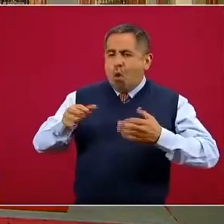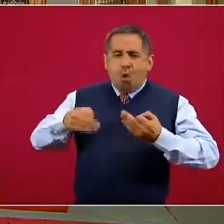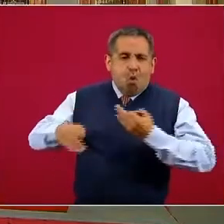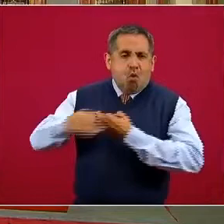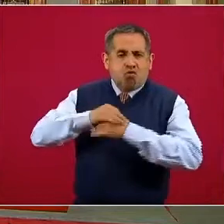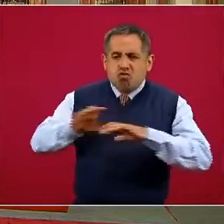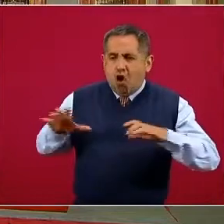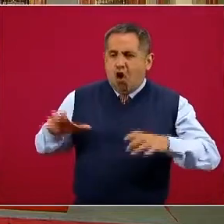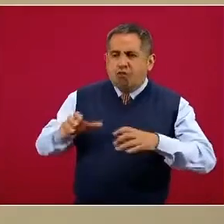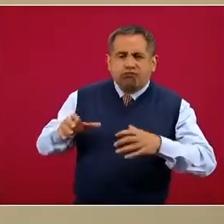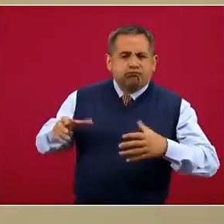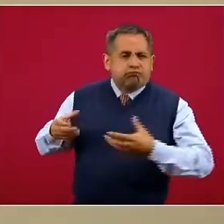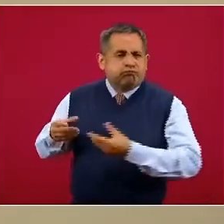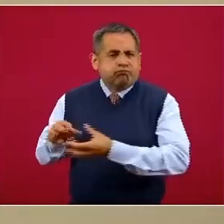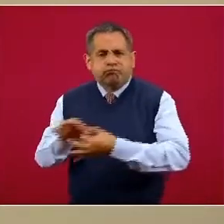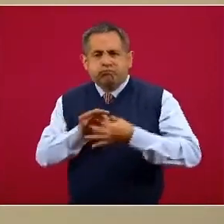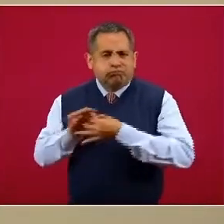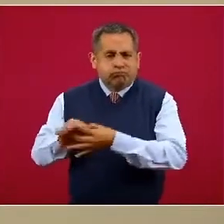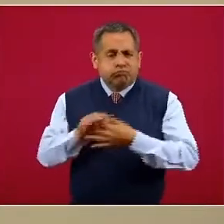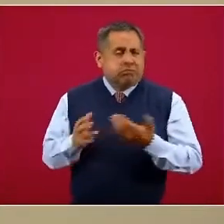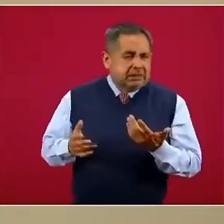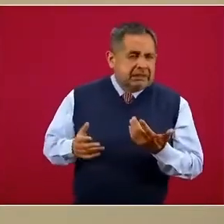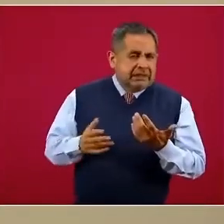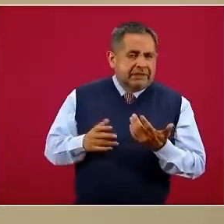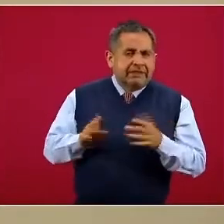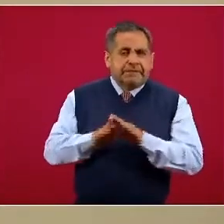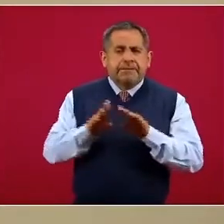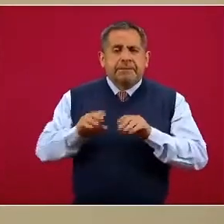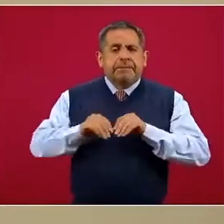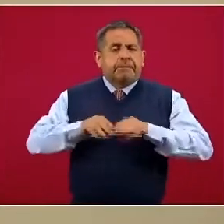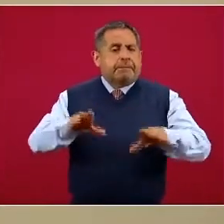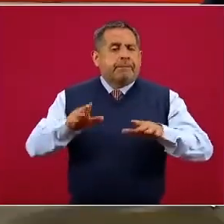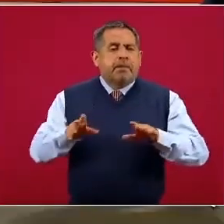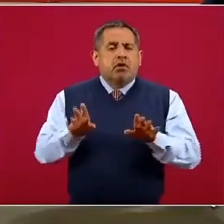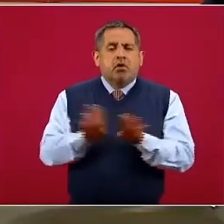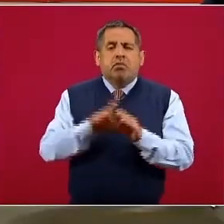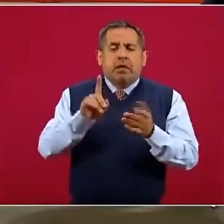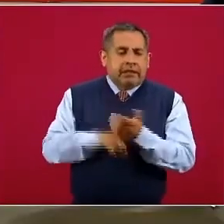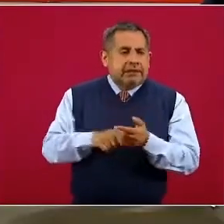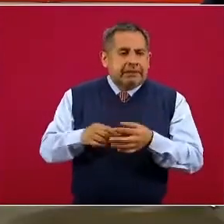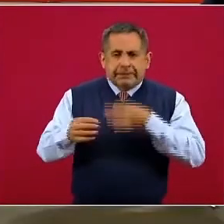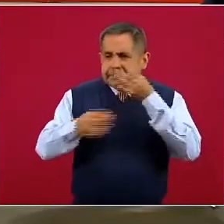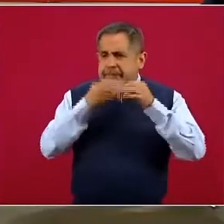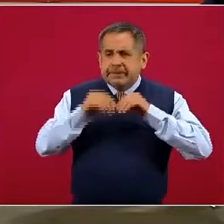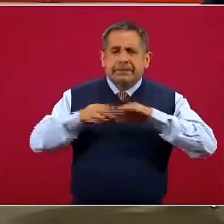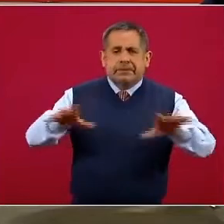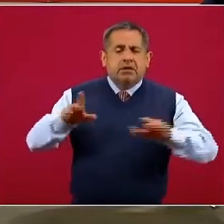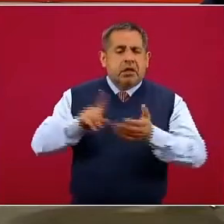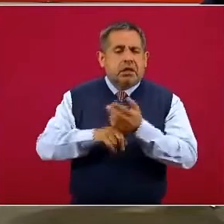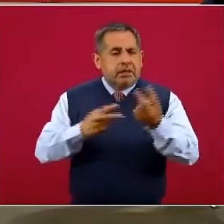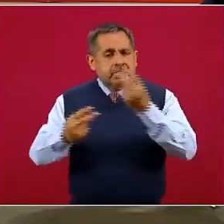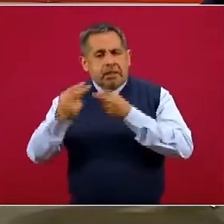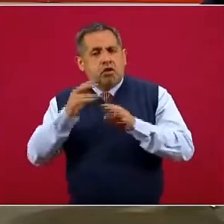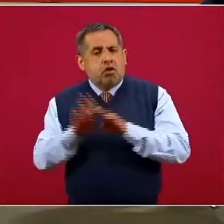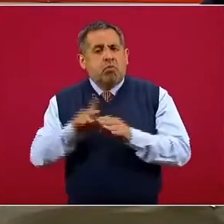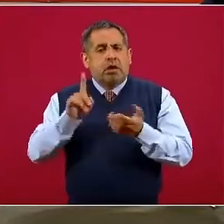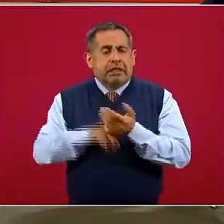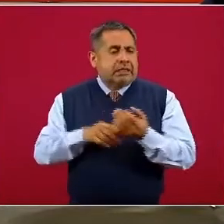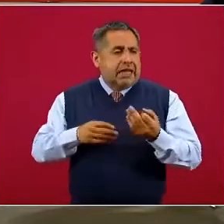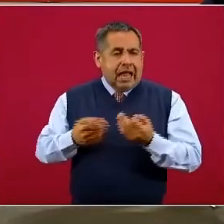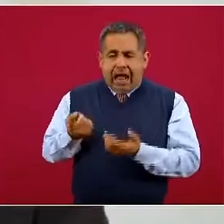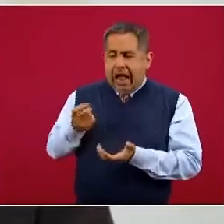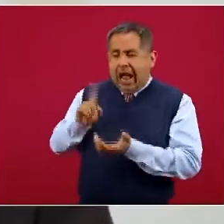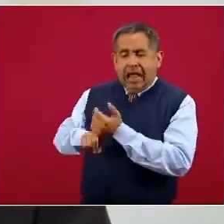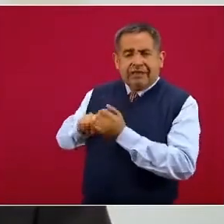no llega de manera natural desde este espacio hasta quienes nos ven, sino que hay toda